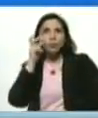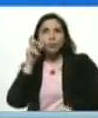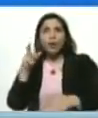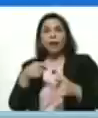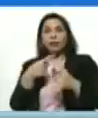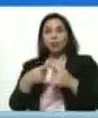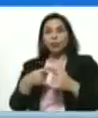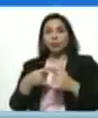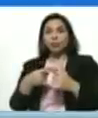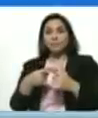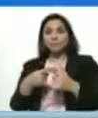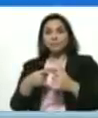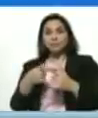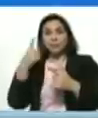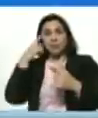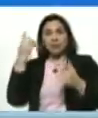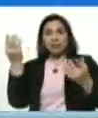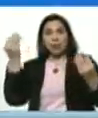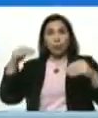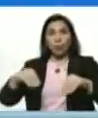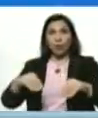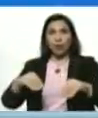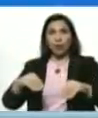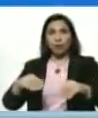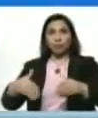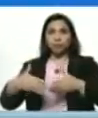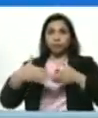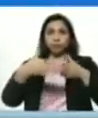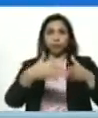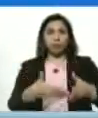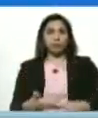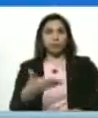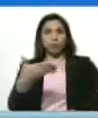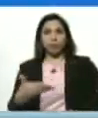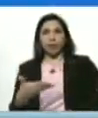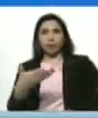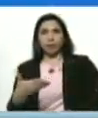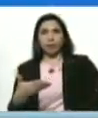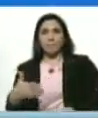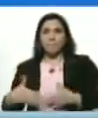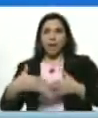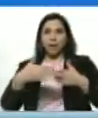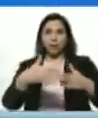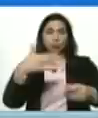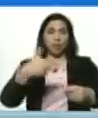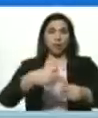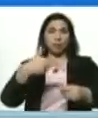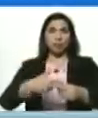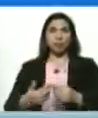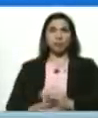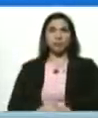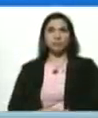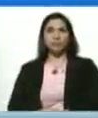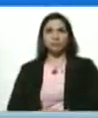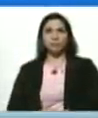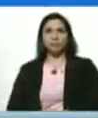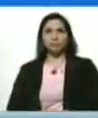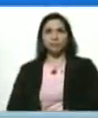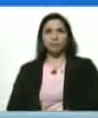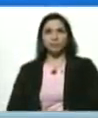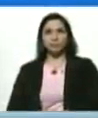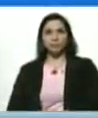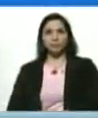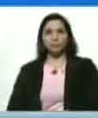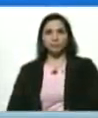que a propósito de la llegada de este importante contingente de gasolina